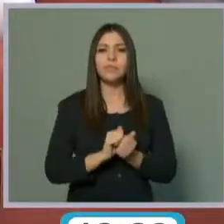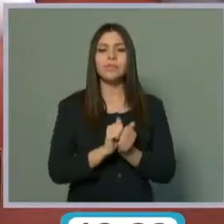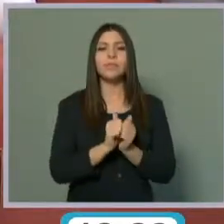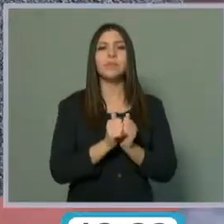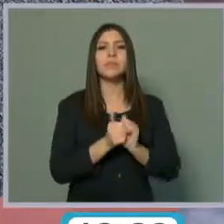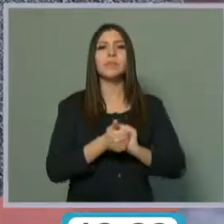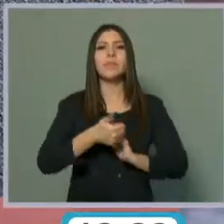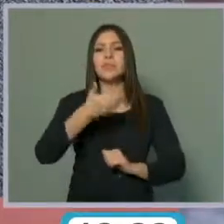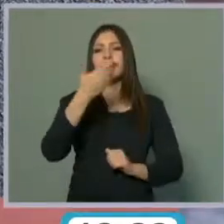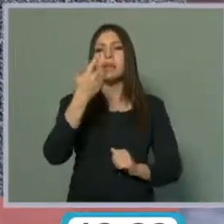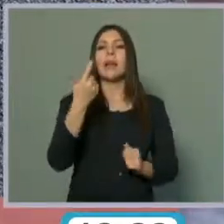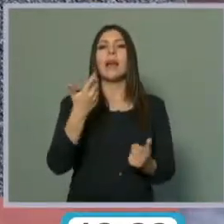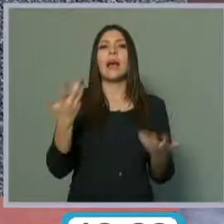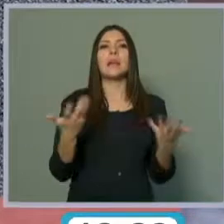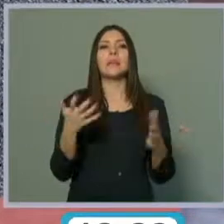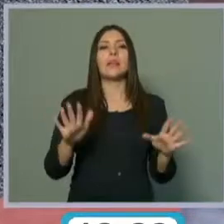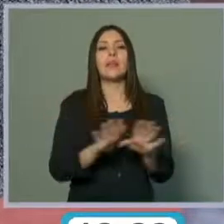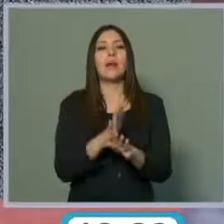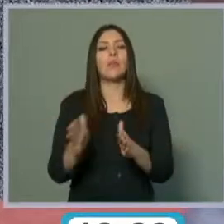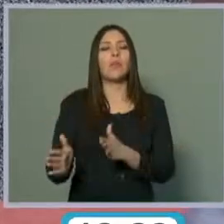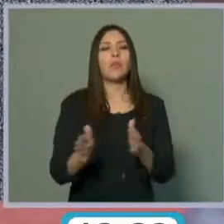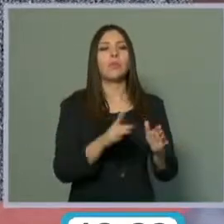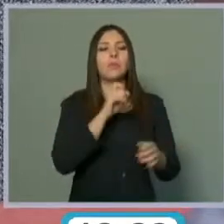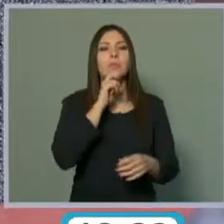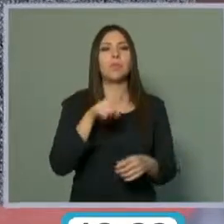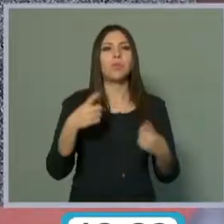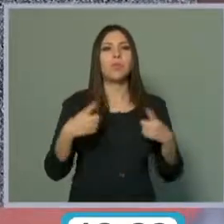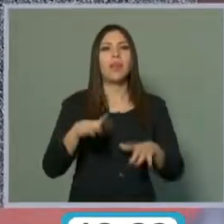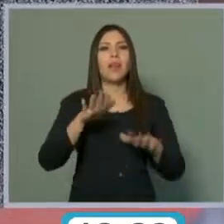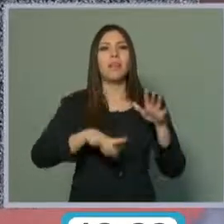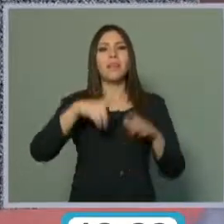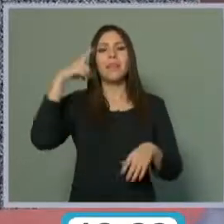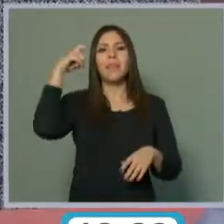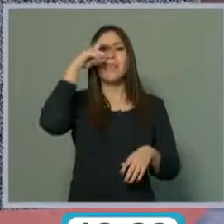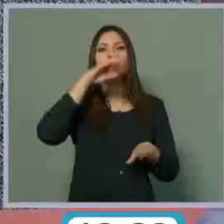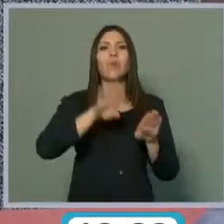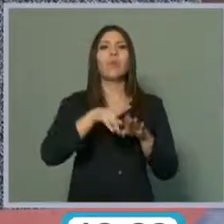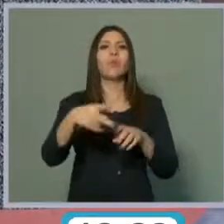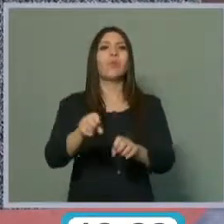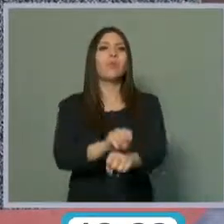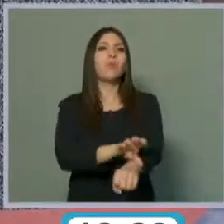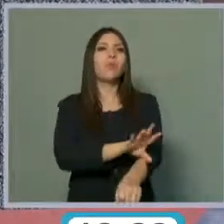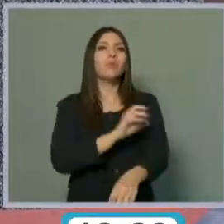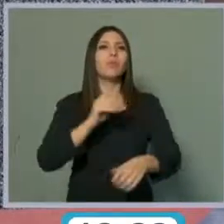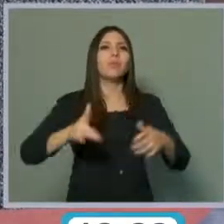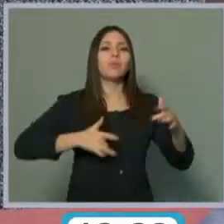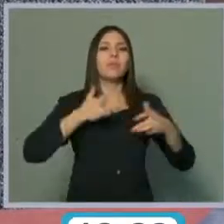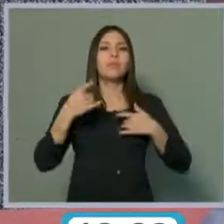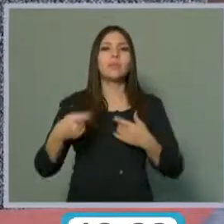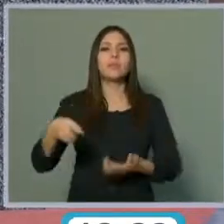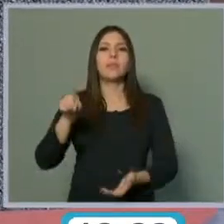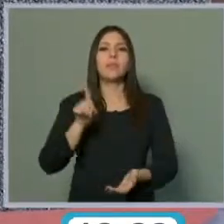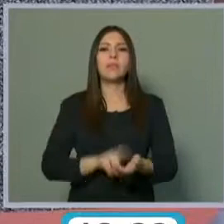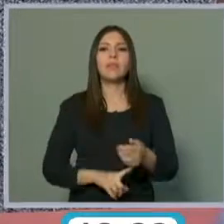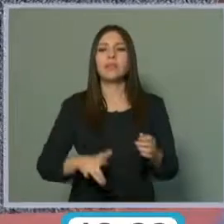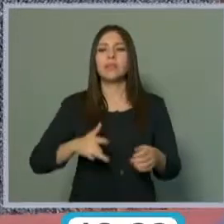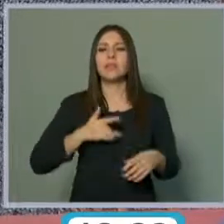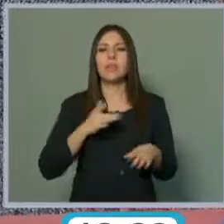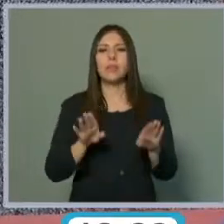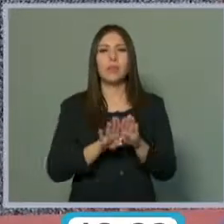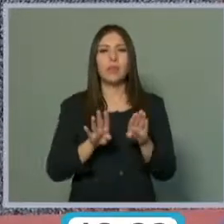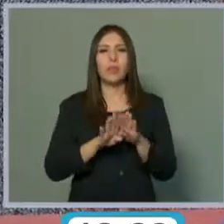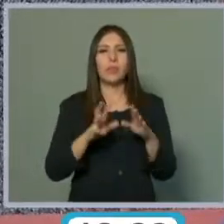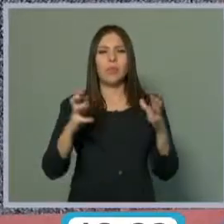en los que no se puede transmutar esta energía o esta emoción y sentimiento, y se quedan en un estado, se llama de